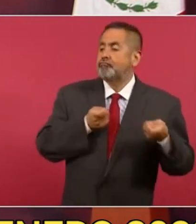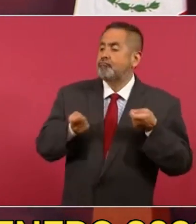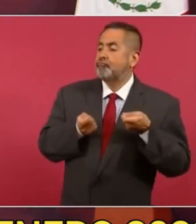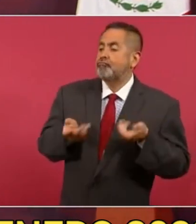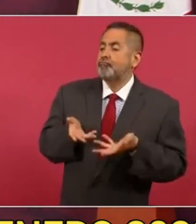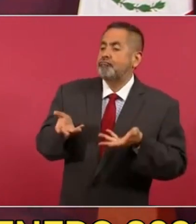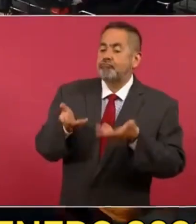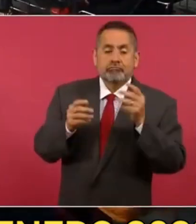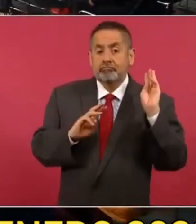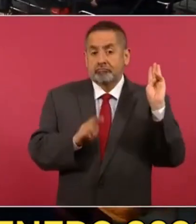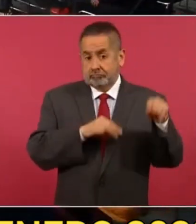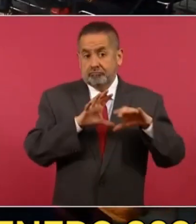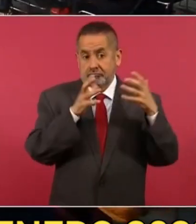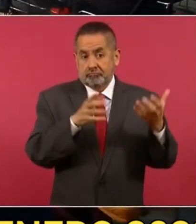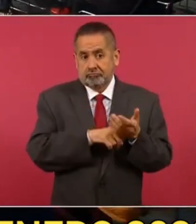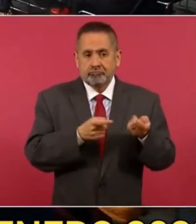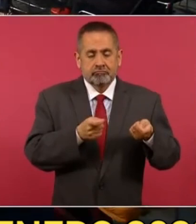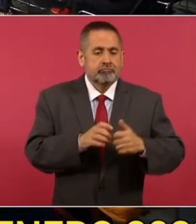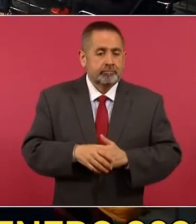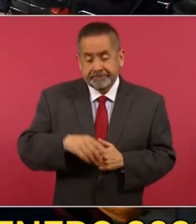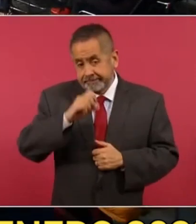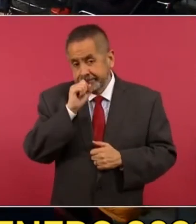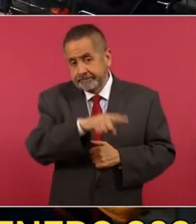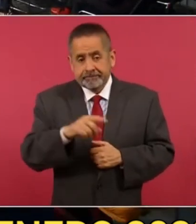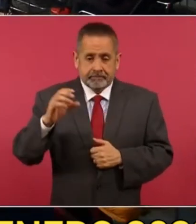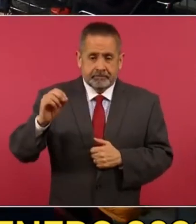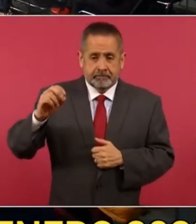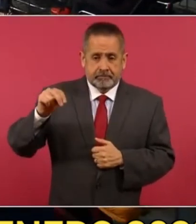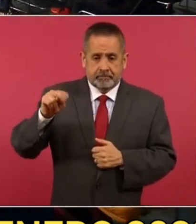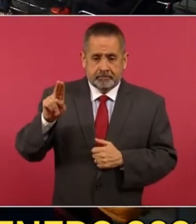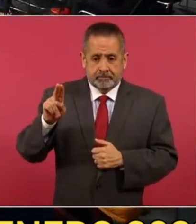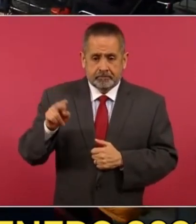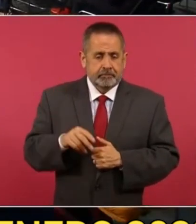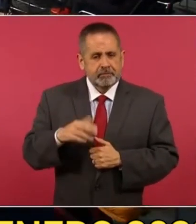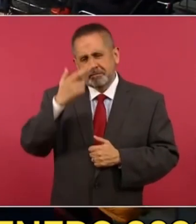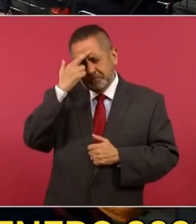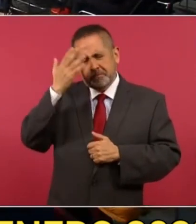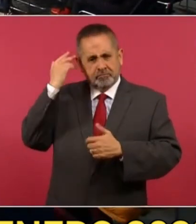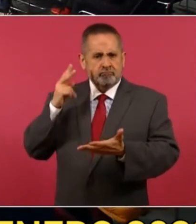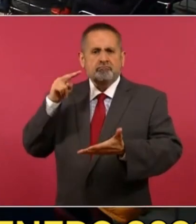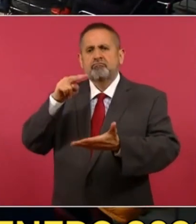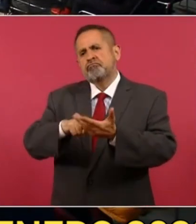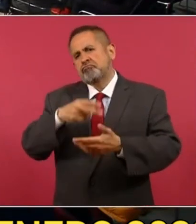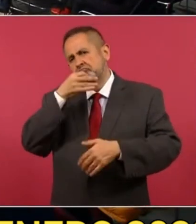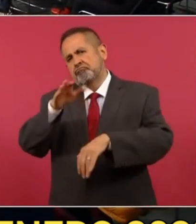a nivel mundial. La misma ONU, se los fui a decir el año pasado,